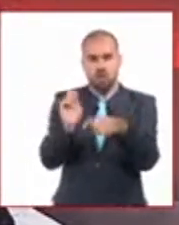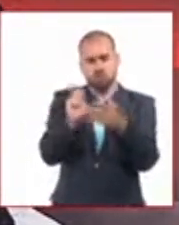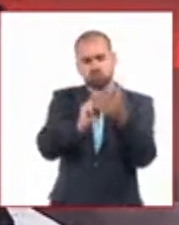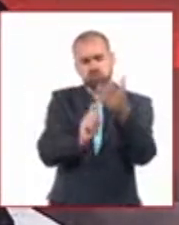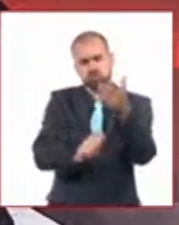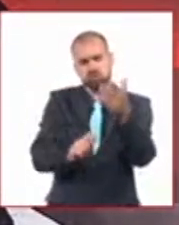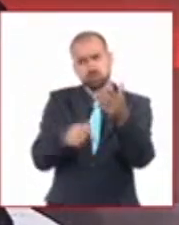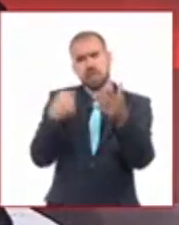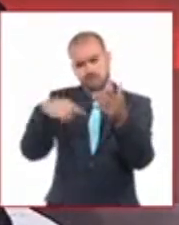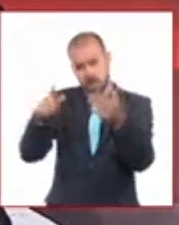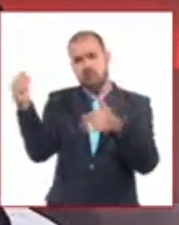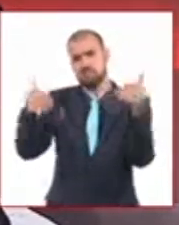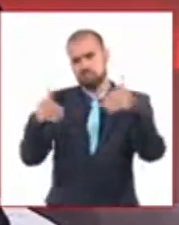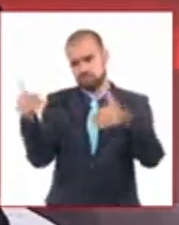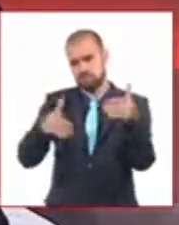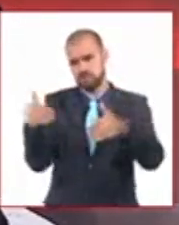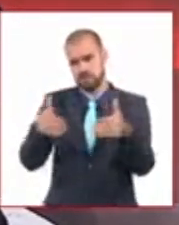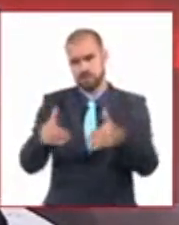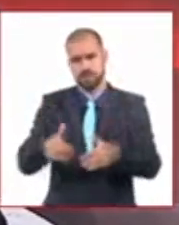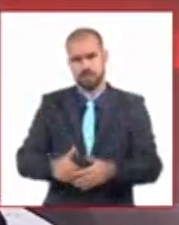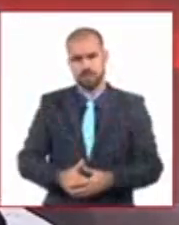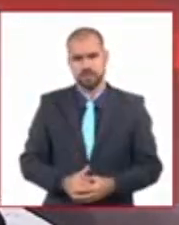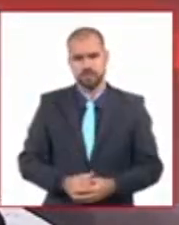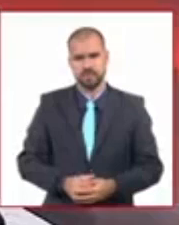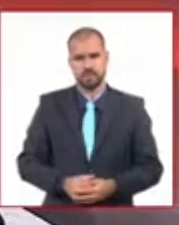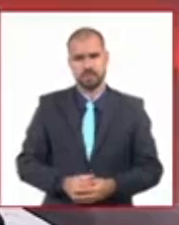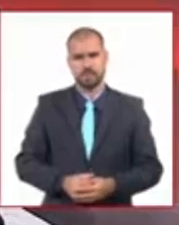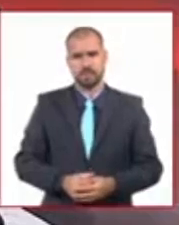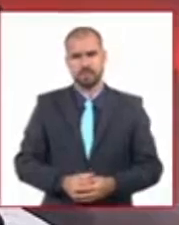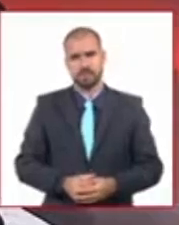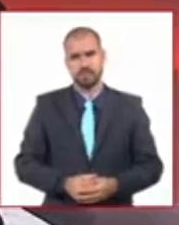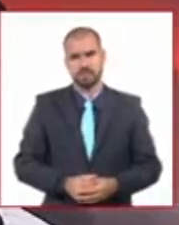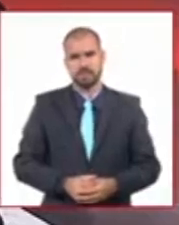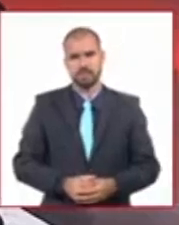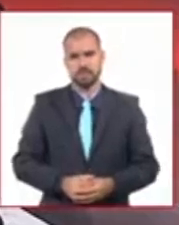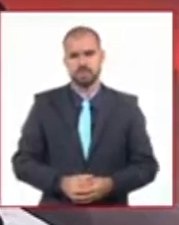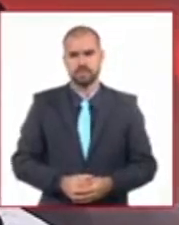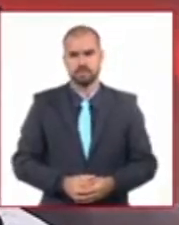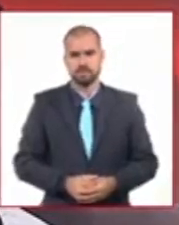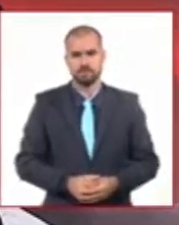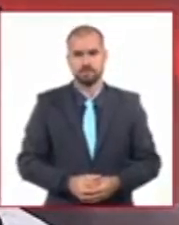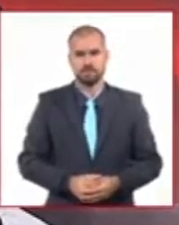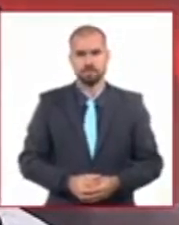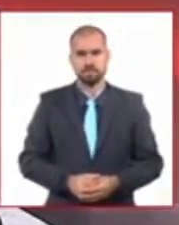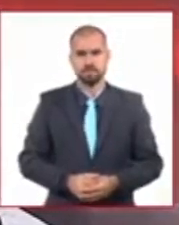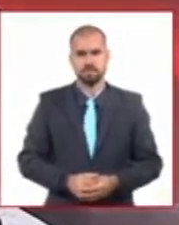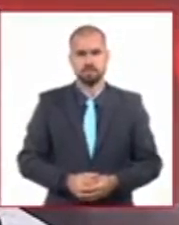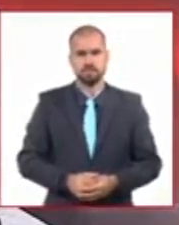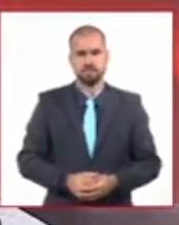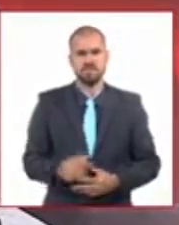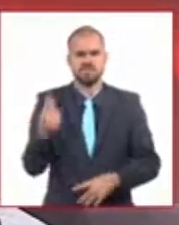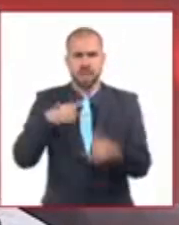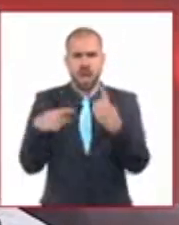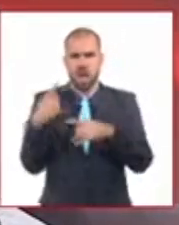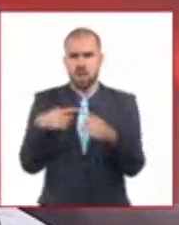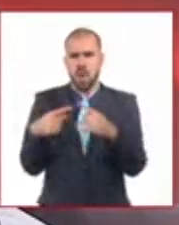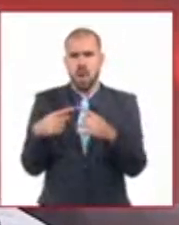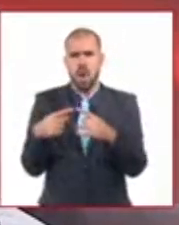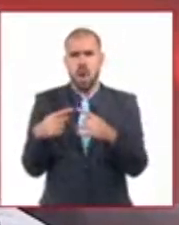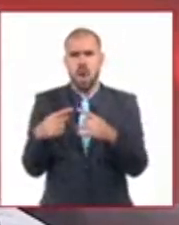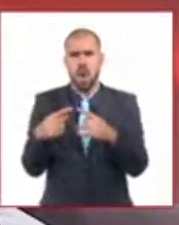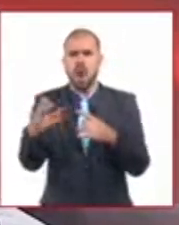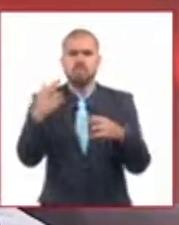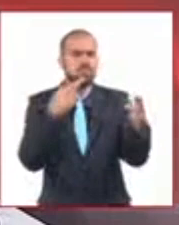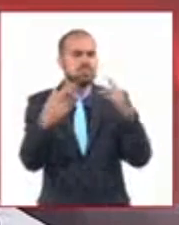en los foros de la sociedad civil o foro económico etcétera pocos muy pocos recibieron respuesta y